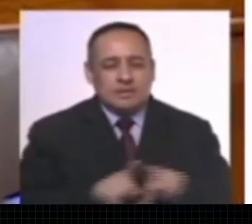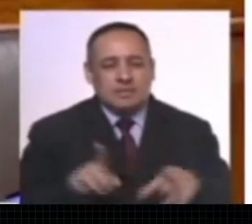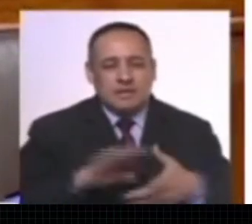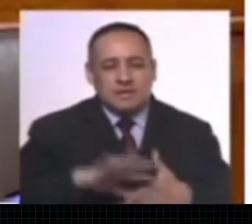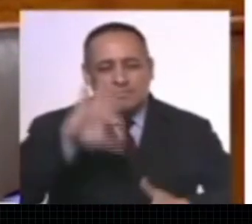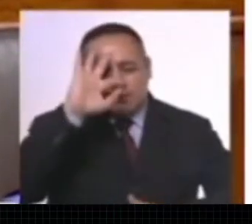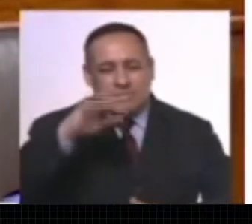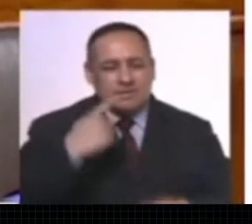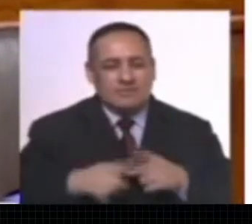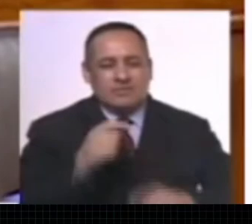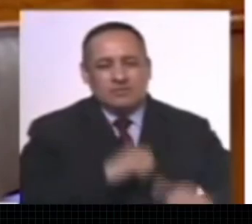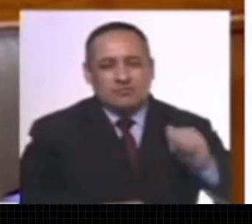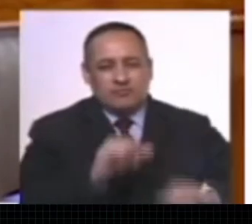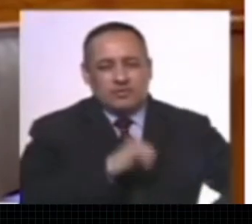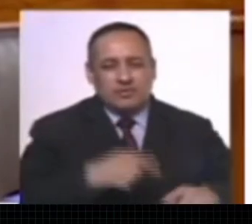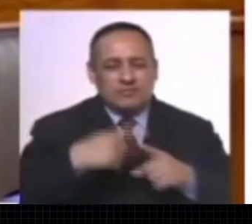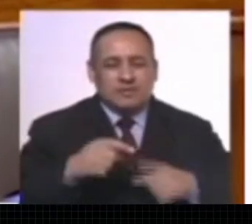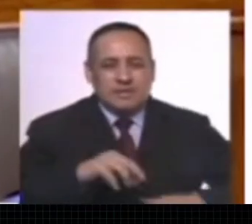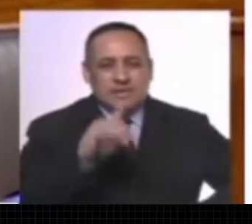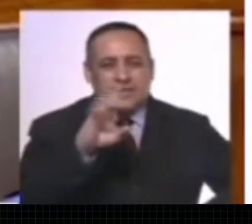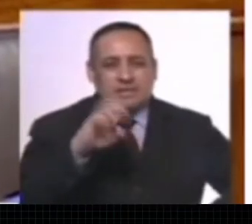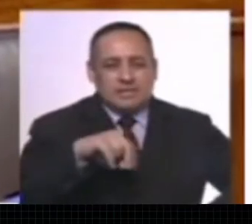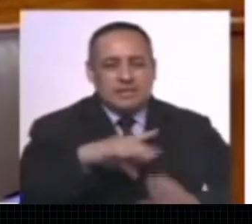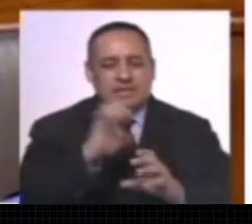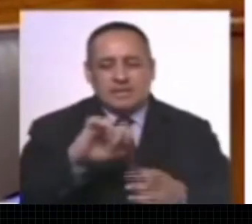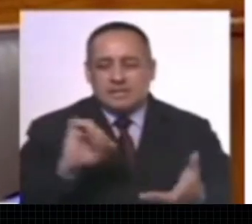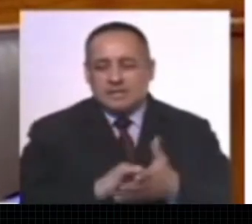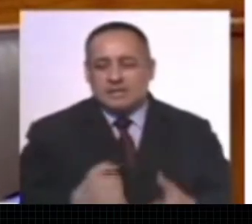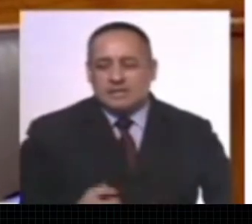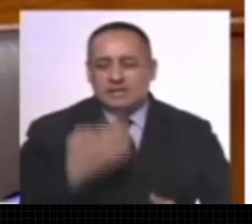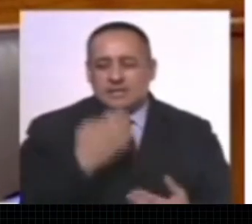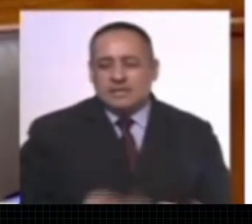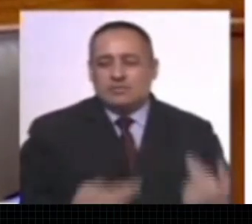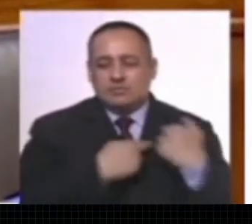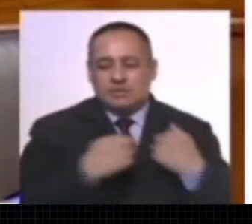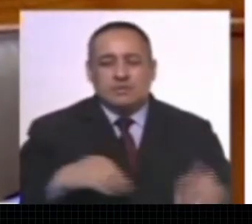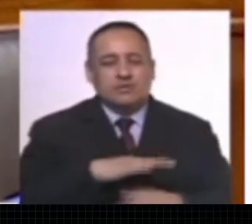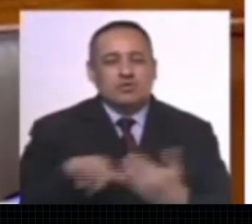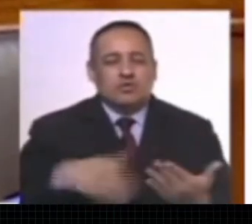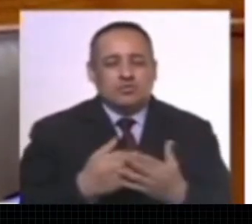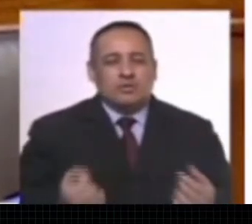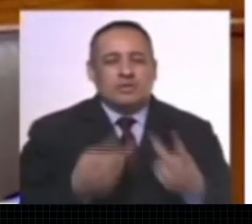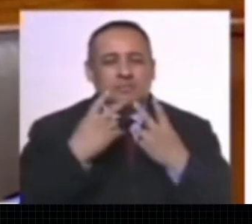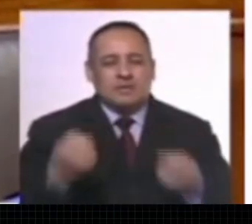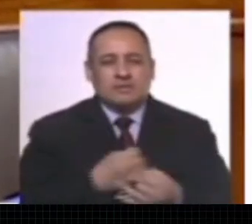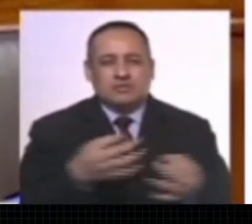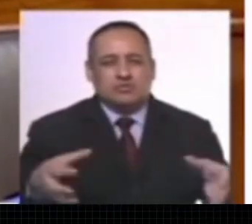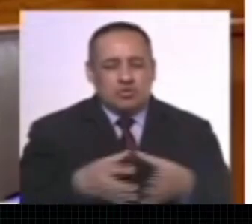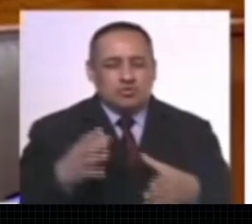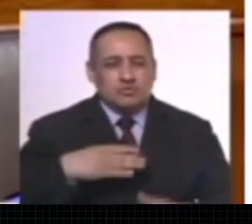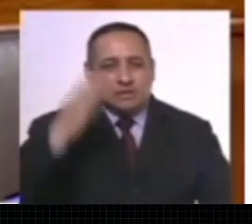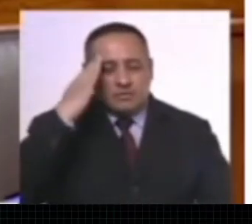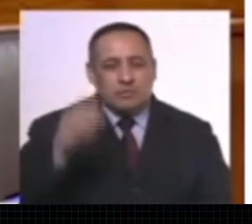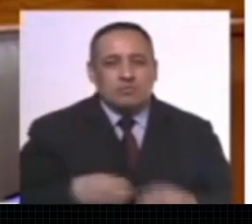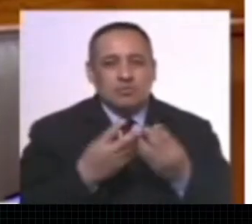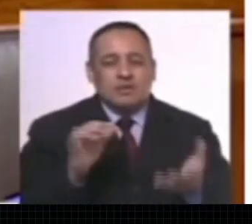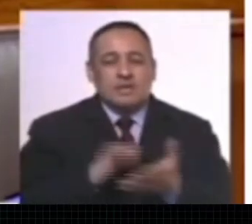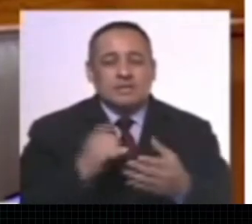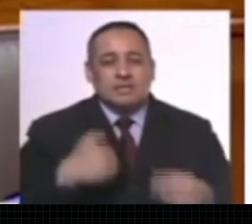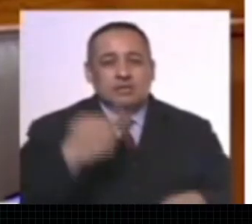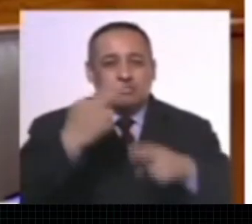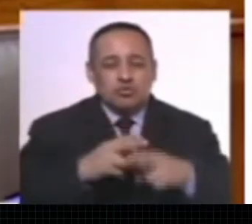sufriendo los horribles síntomas del dengue. ¿Y quién es responsable de eso? Todos lo sabemos, porque tiene